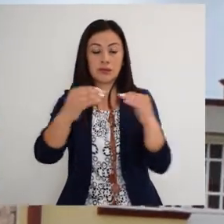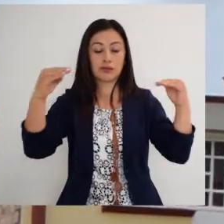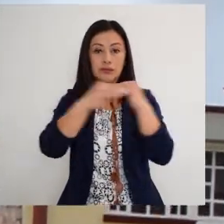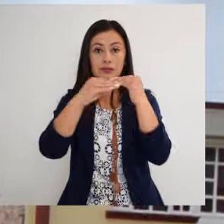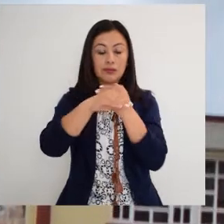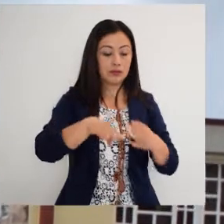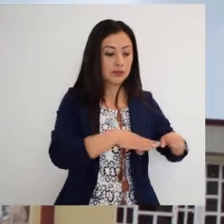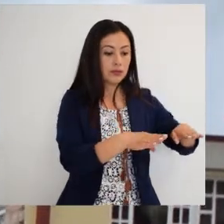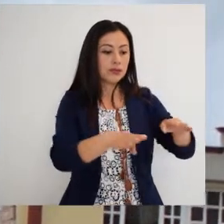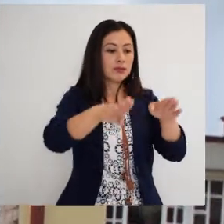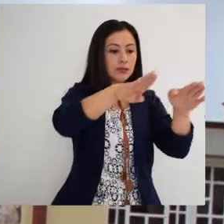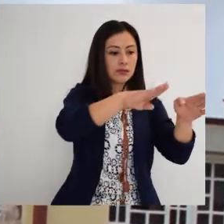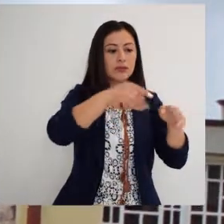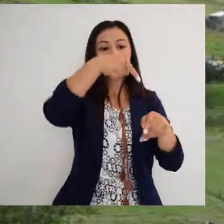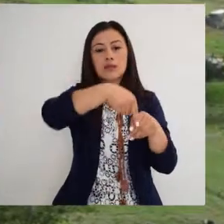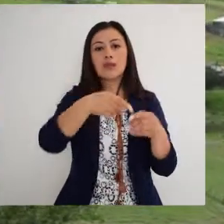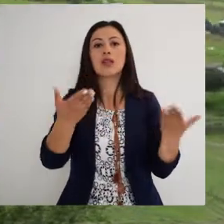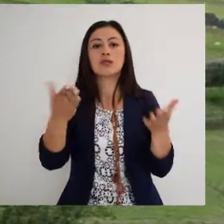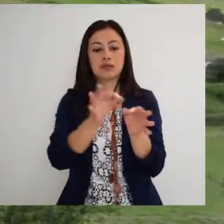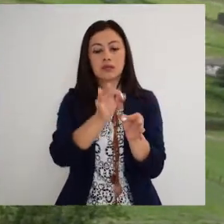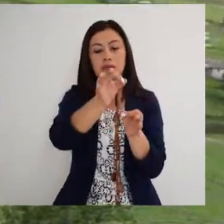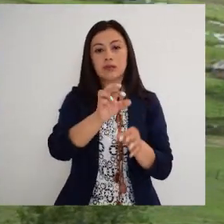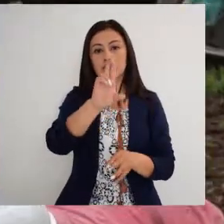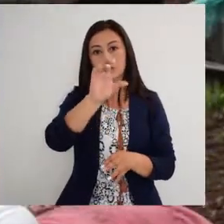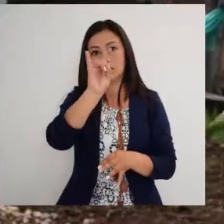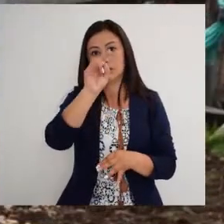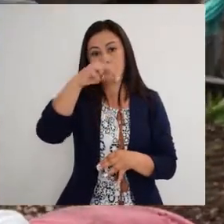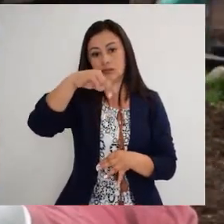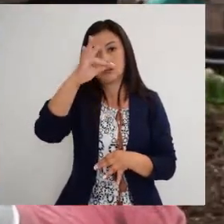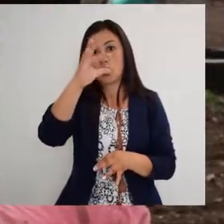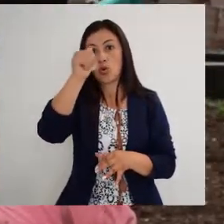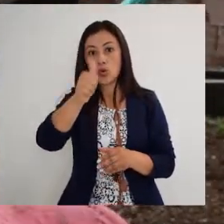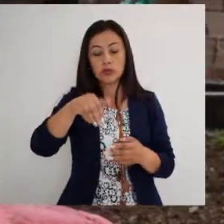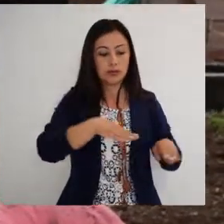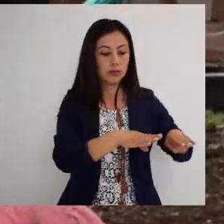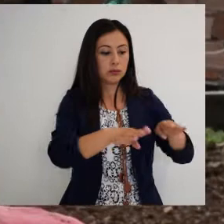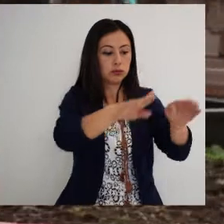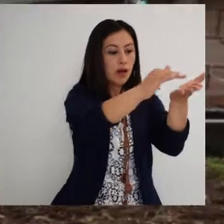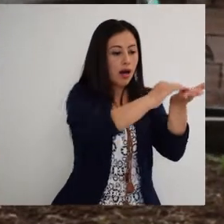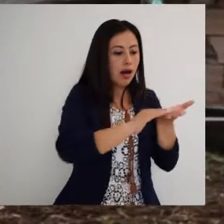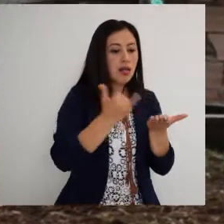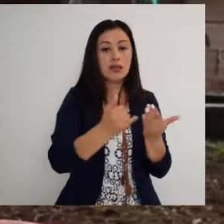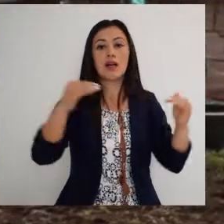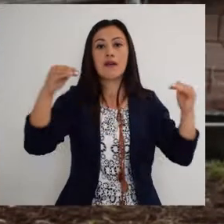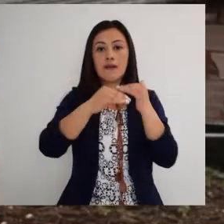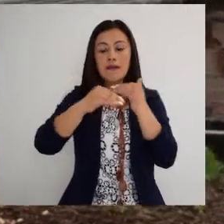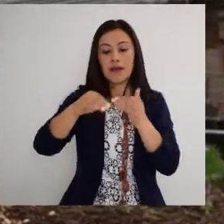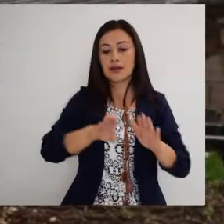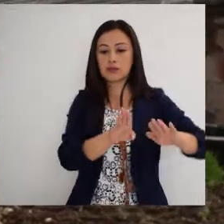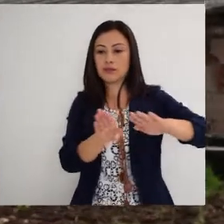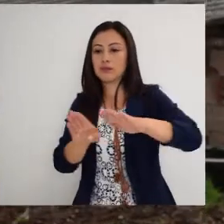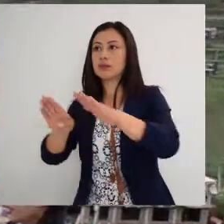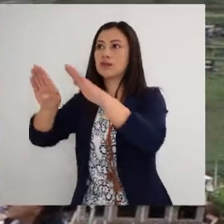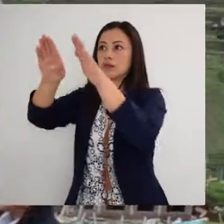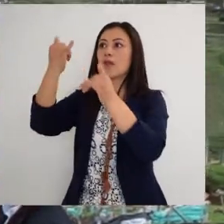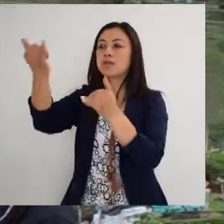prácticamente habilitada ya y entregada Pirgua, Runta parte baja, luego estuvimos en Runta arriba, que se está haciendo una placa